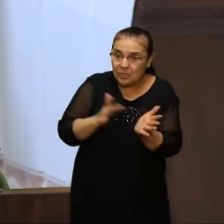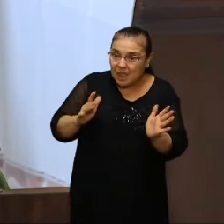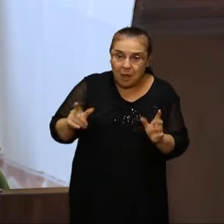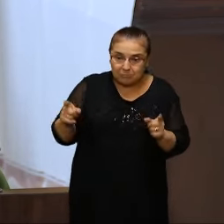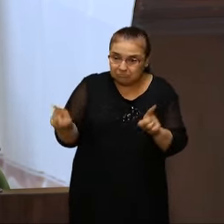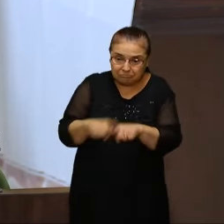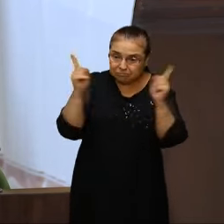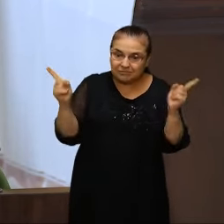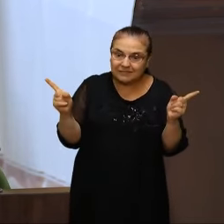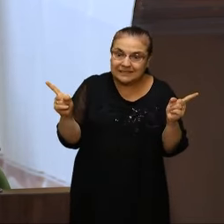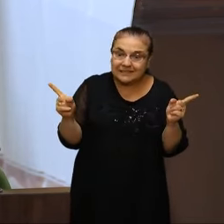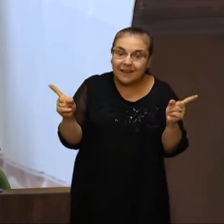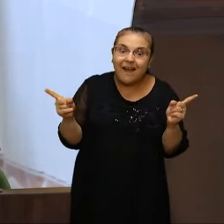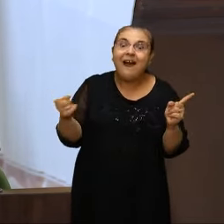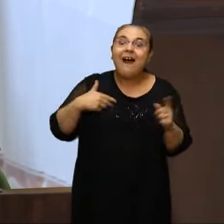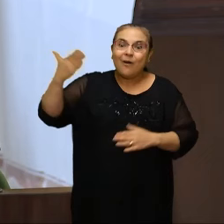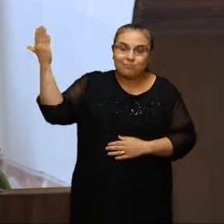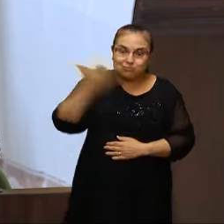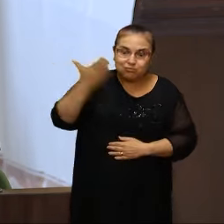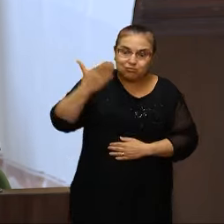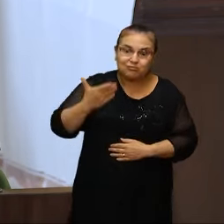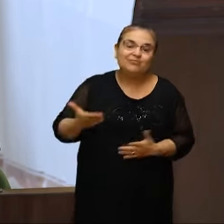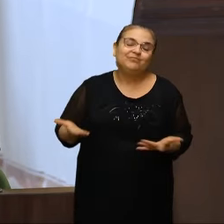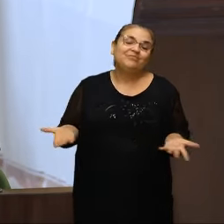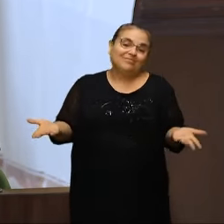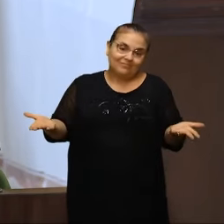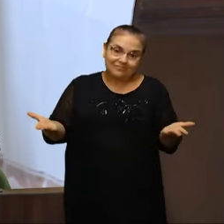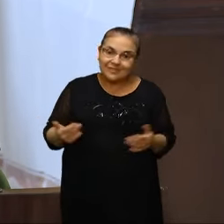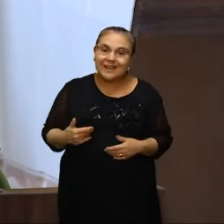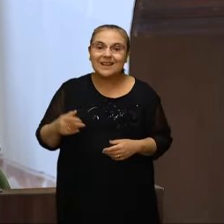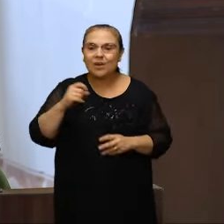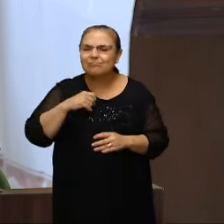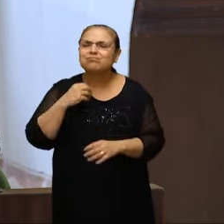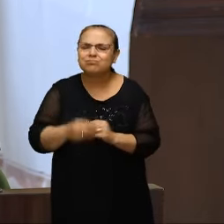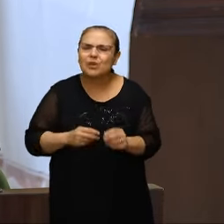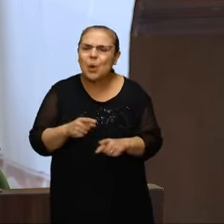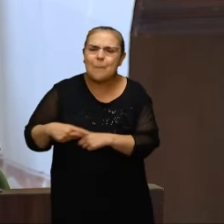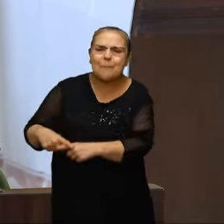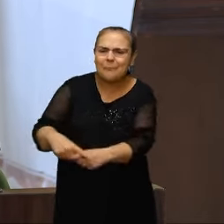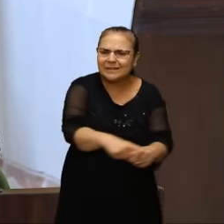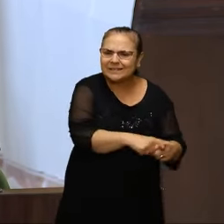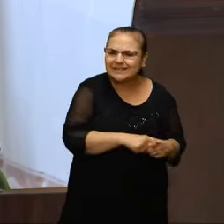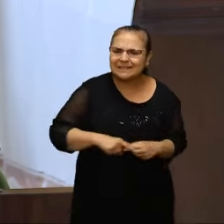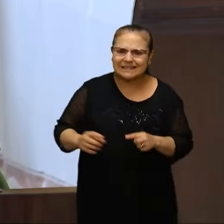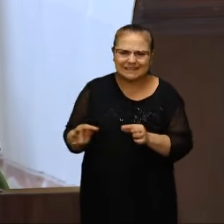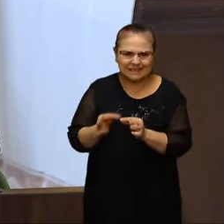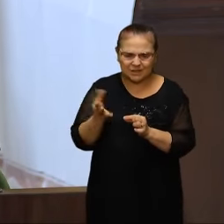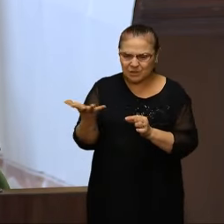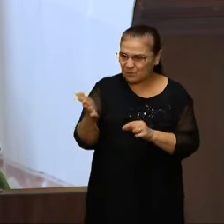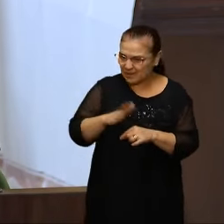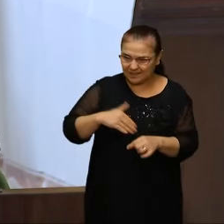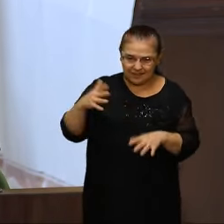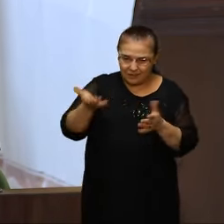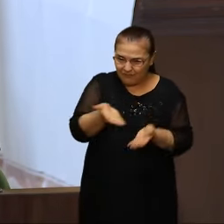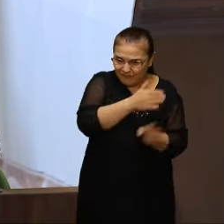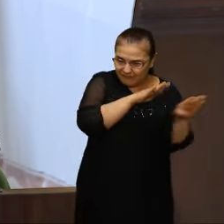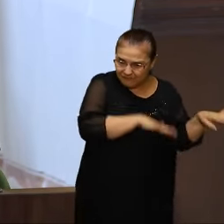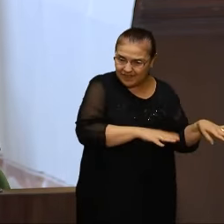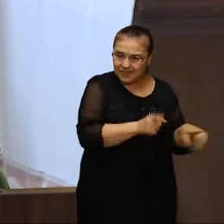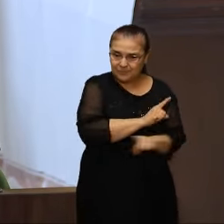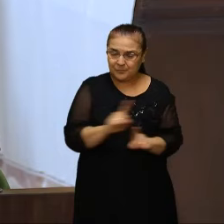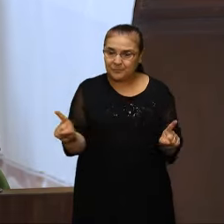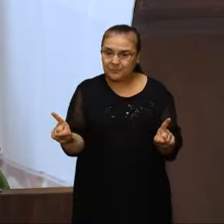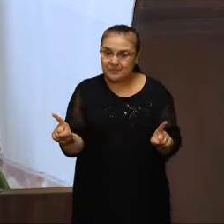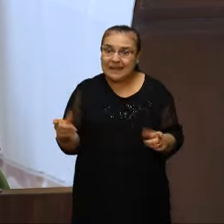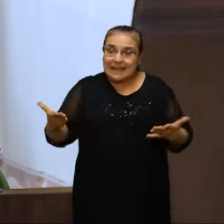no sabe, y lo castigará con rigor y le hará compartir la suerte de los que no son fieles.